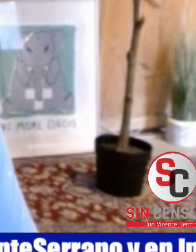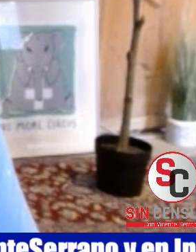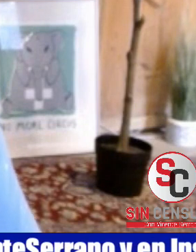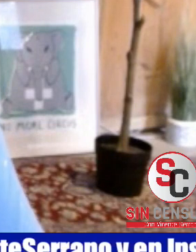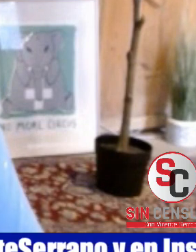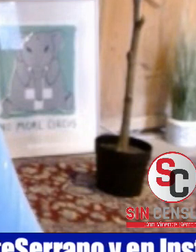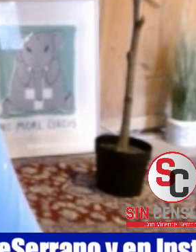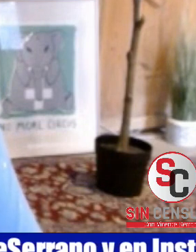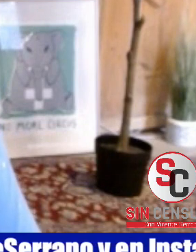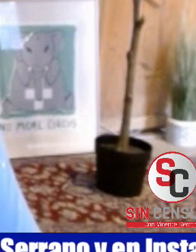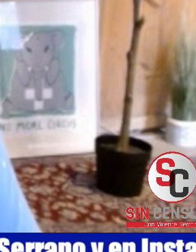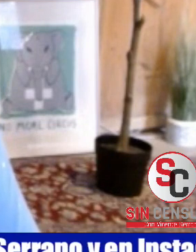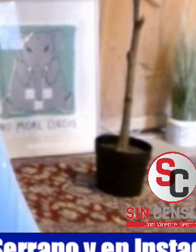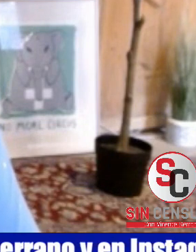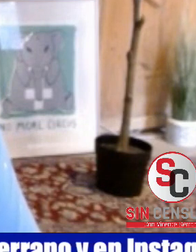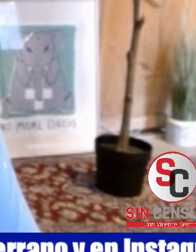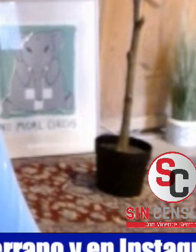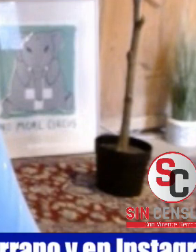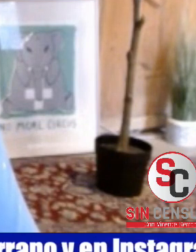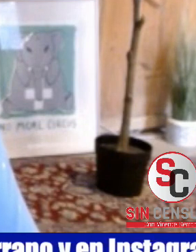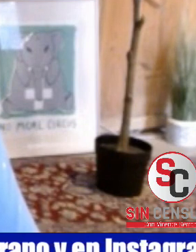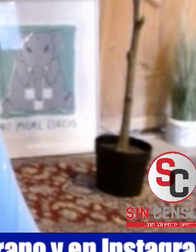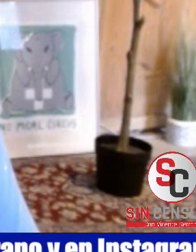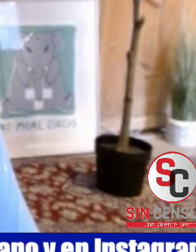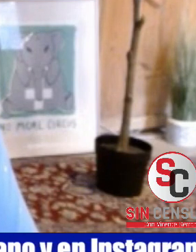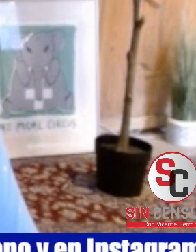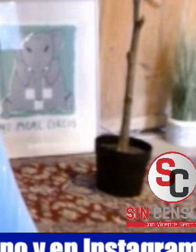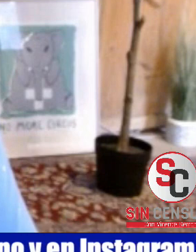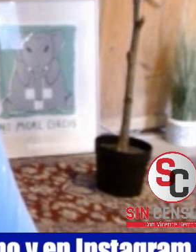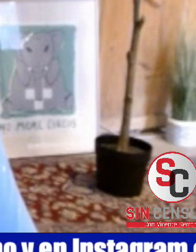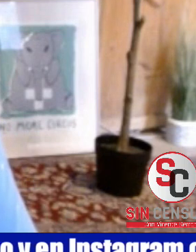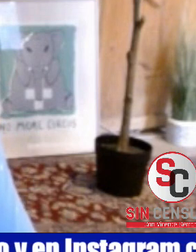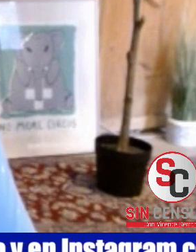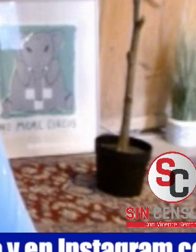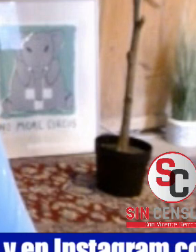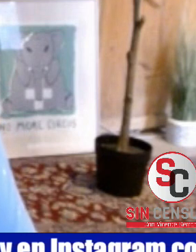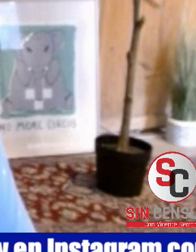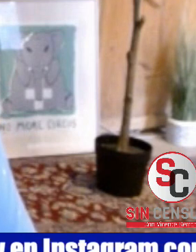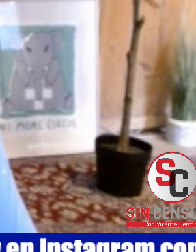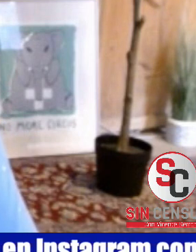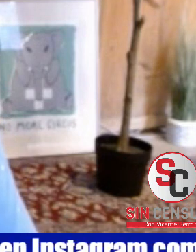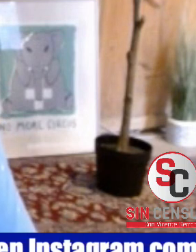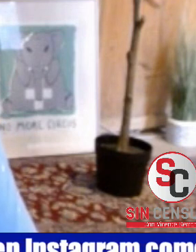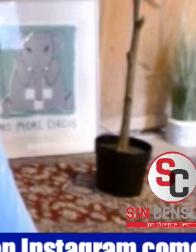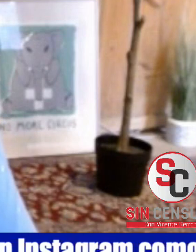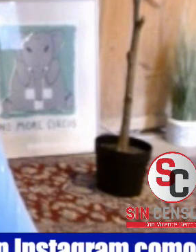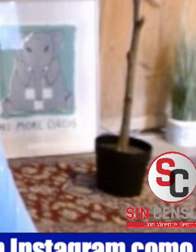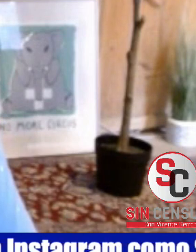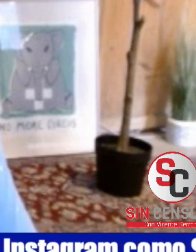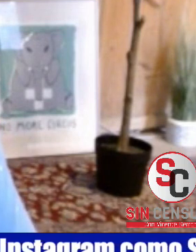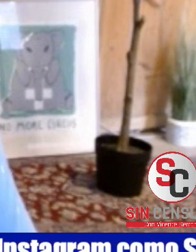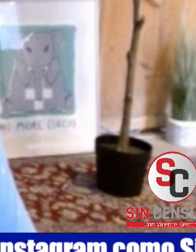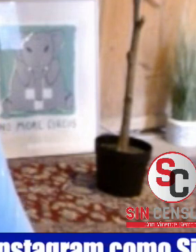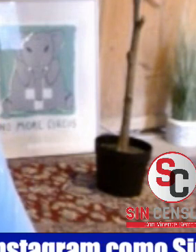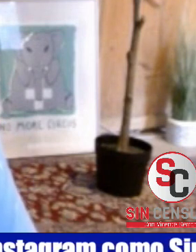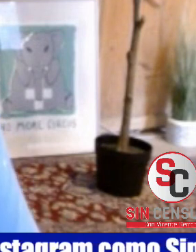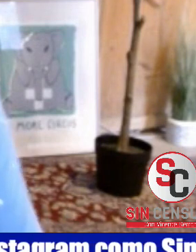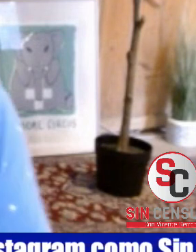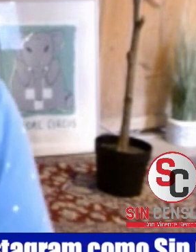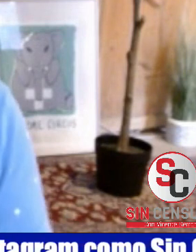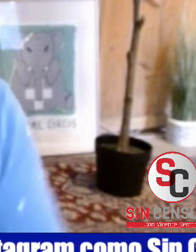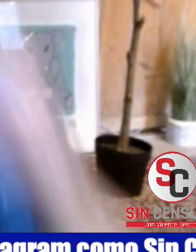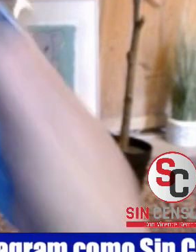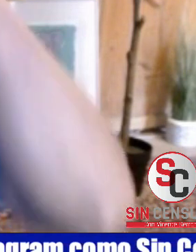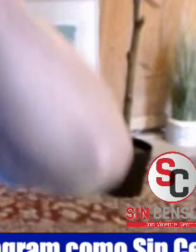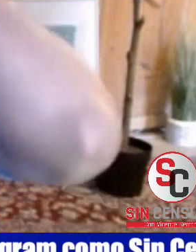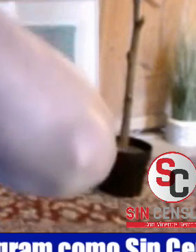hay opciones, pues se dan los enfrentamientos entre las fuerzas del orden, las fuerzas de seguridad, las fuerzas armadas y los delincuentes, como ocurrió ayer en Sonora. Así lo